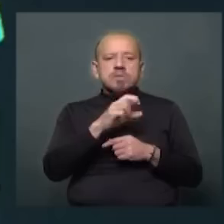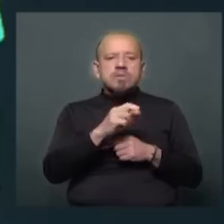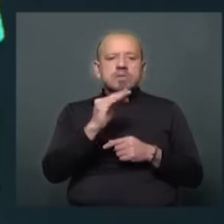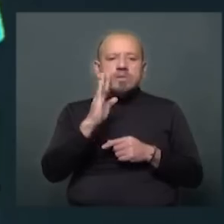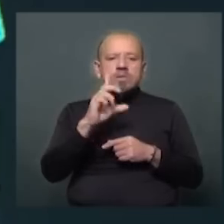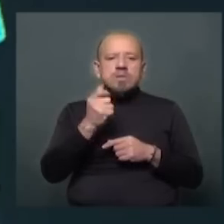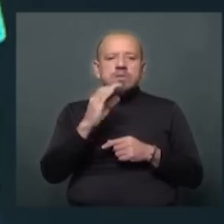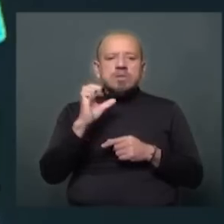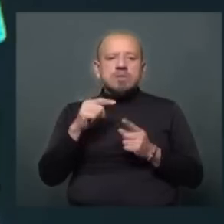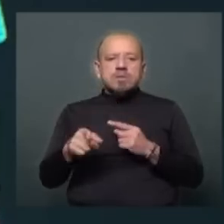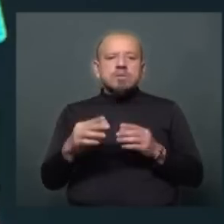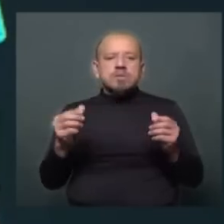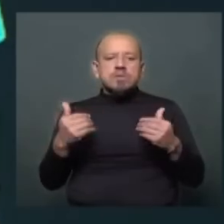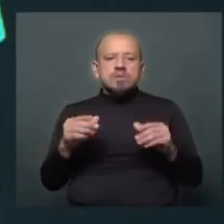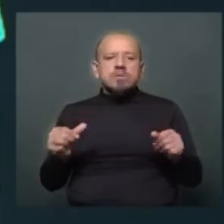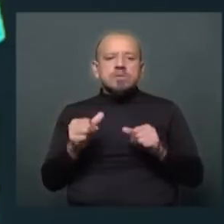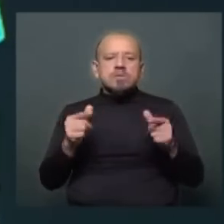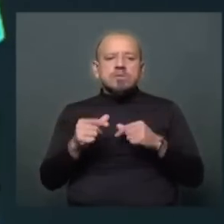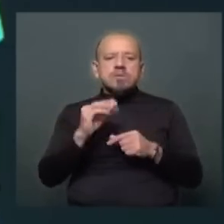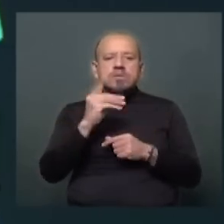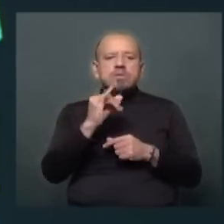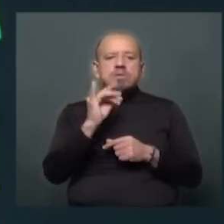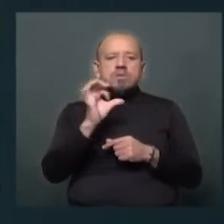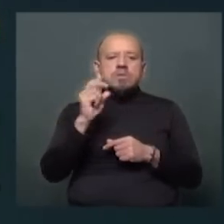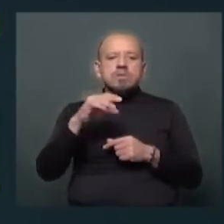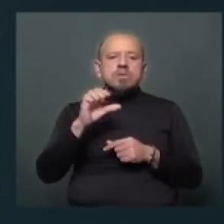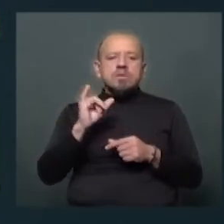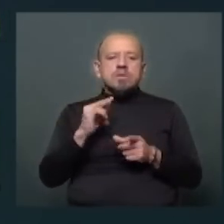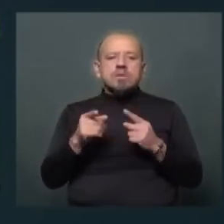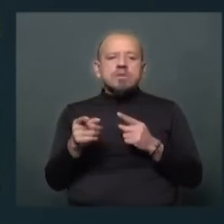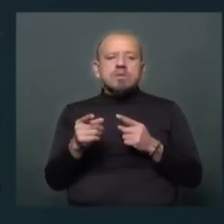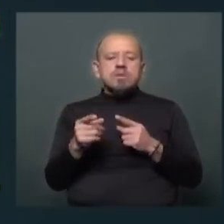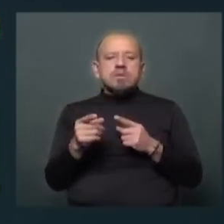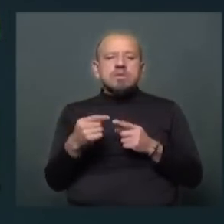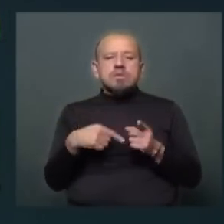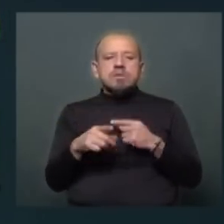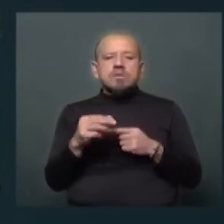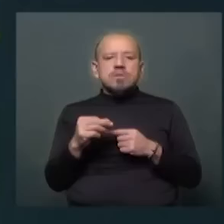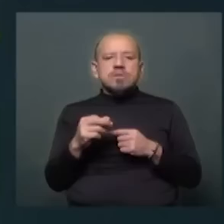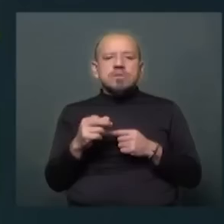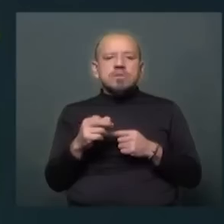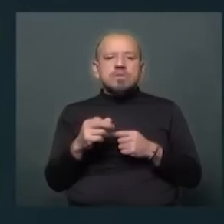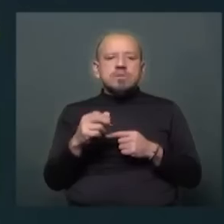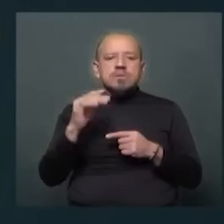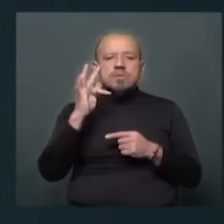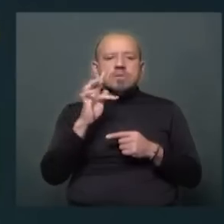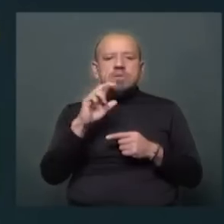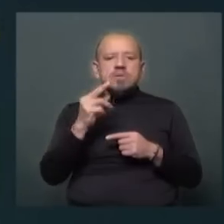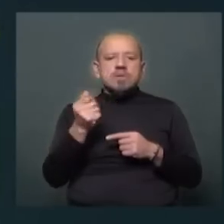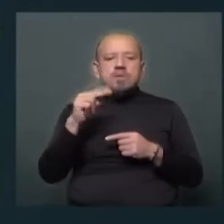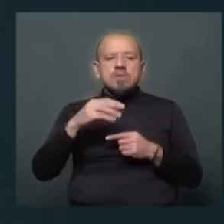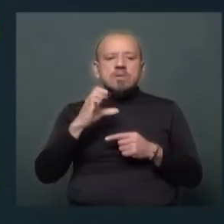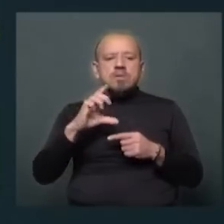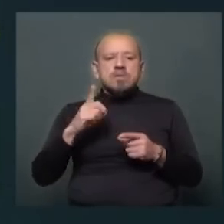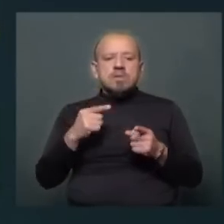entonces eh empezaron a hacer productos para Disney no el uno de ellos fue el encargado con guillero franchela que hace el encargado de un